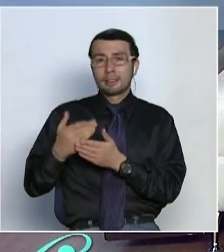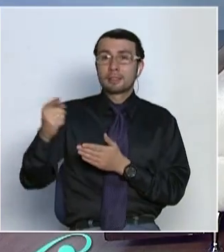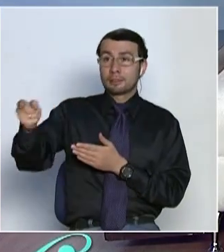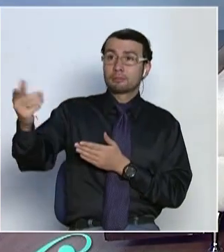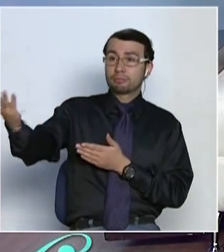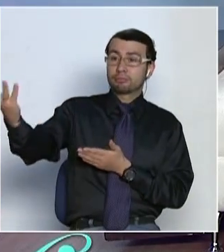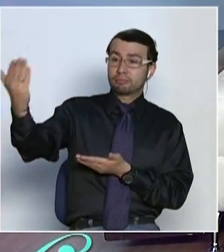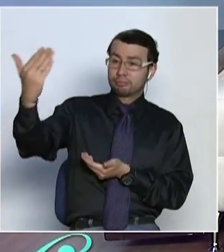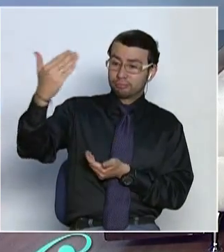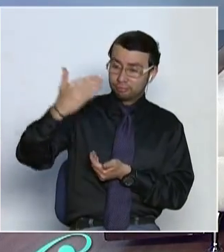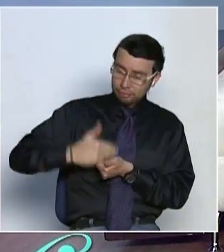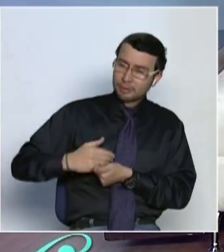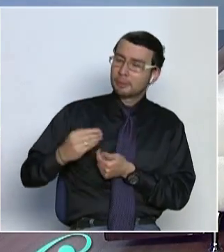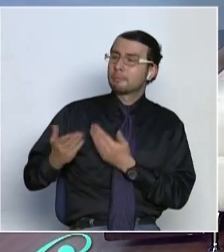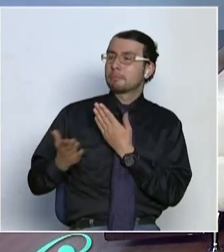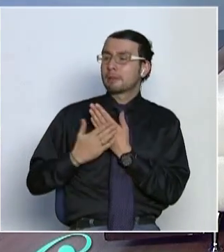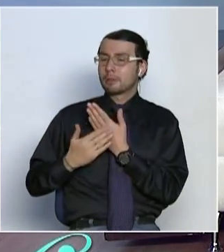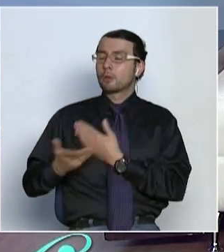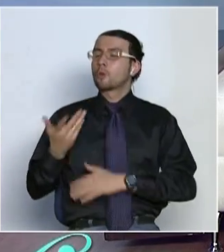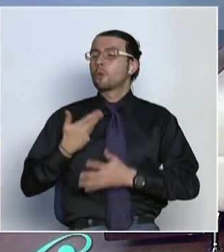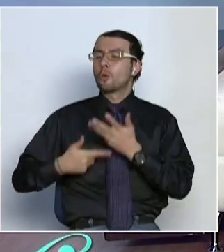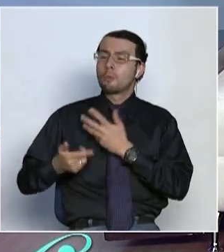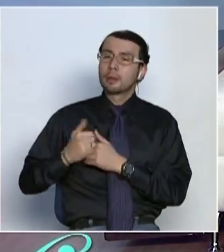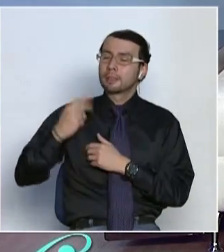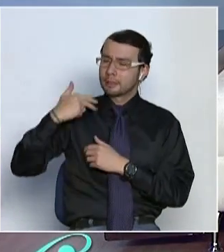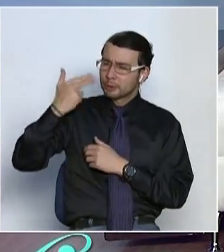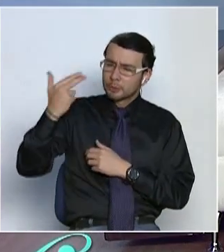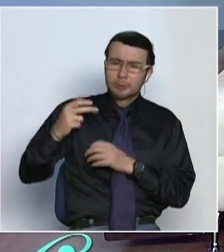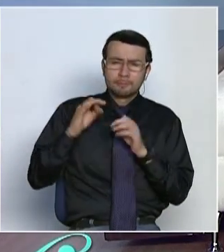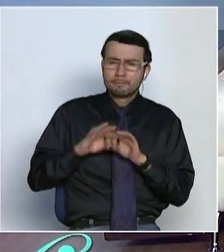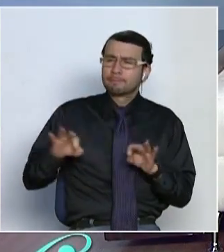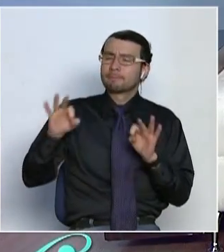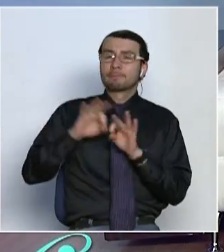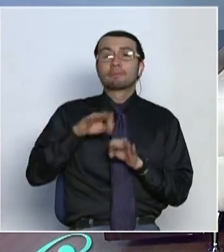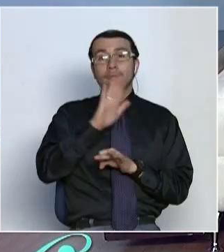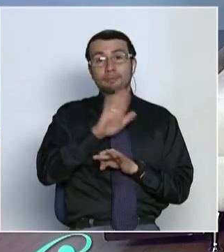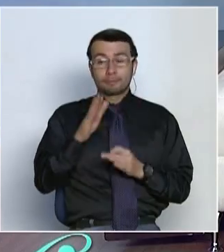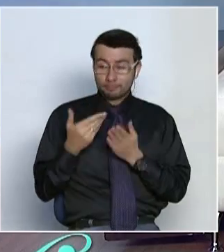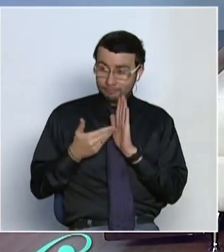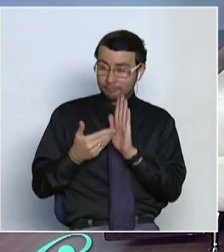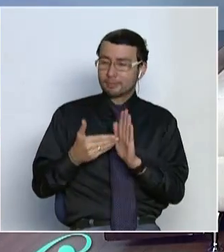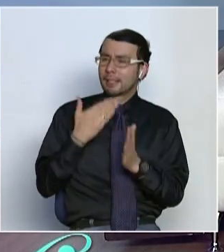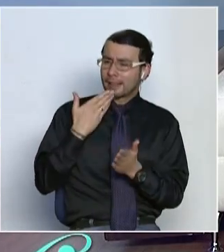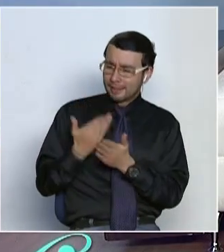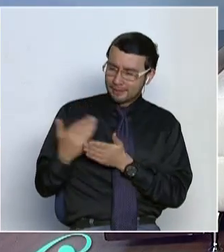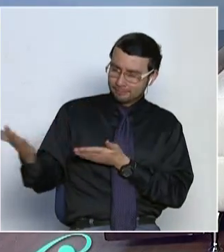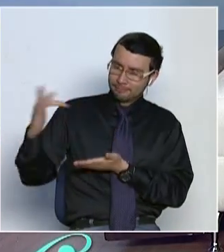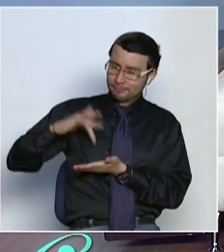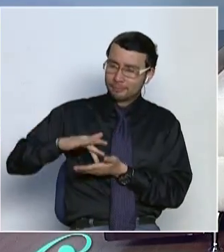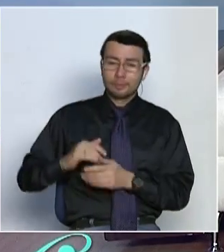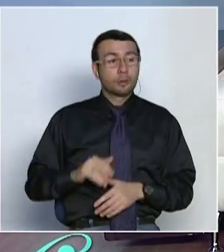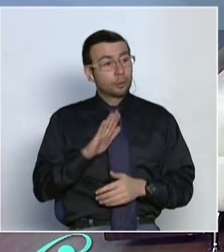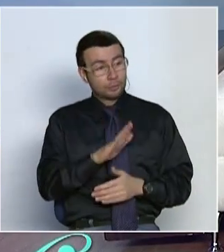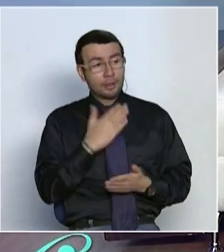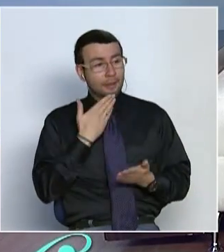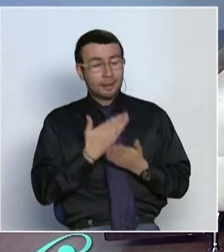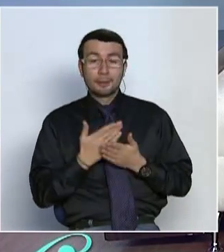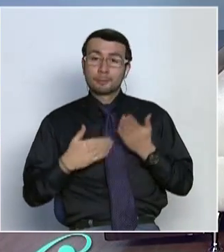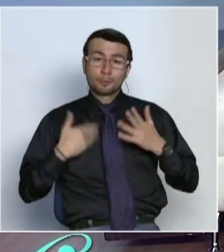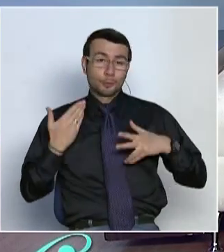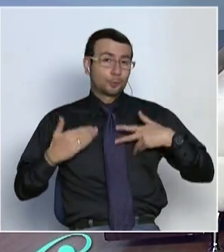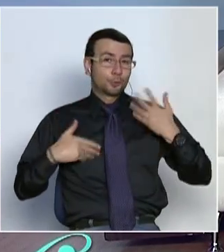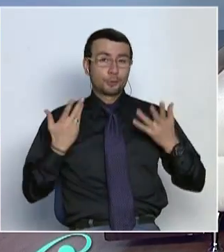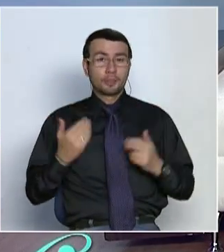con nosotros y permitirnos compartir esa historia tan importante para todos ustedes. Muchas gracias por estar. Muchas gracias a usted, doctor. Estoy muy contenta